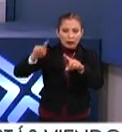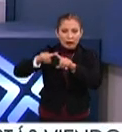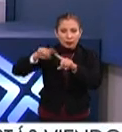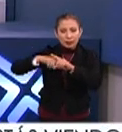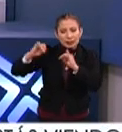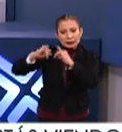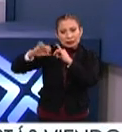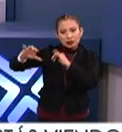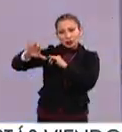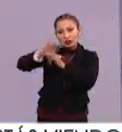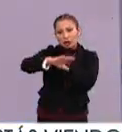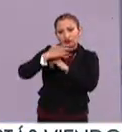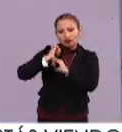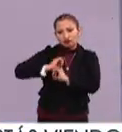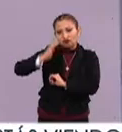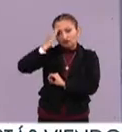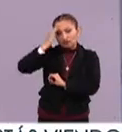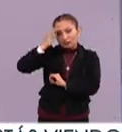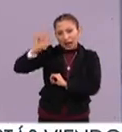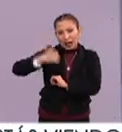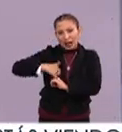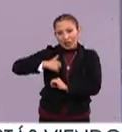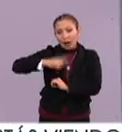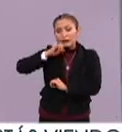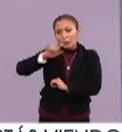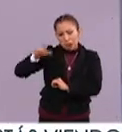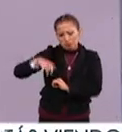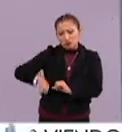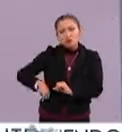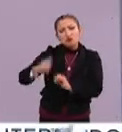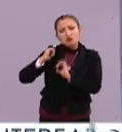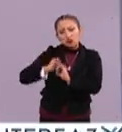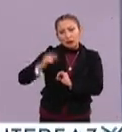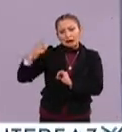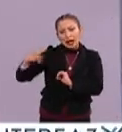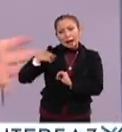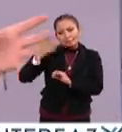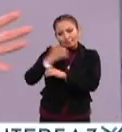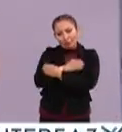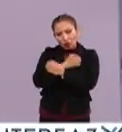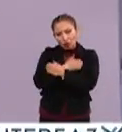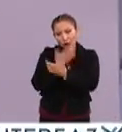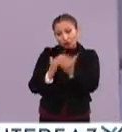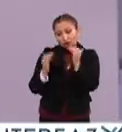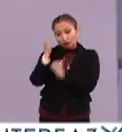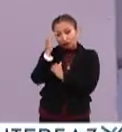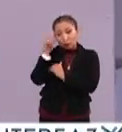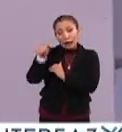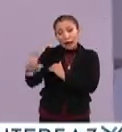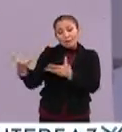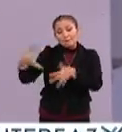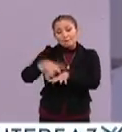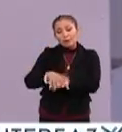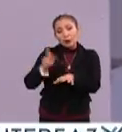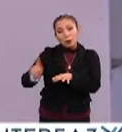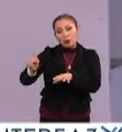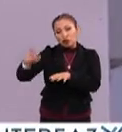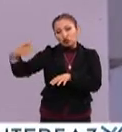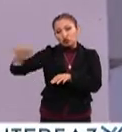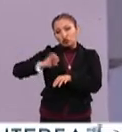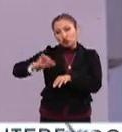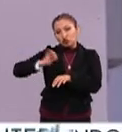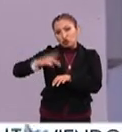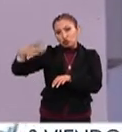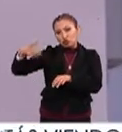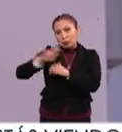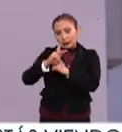diferentes instituciones y funcionarios de Canadá que también se encargan de la educación superior y la inclusión de los pueblos originarios